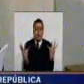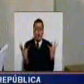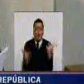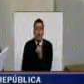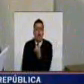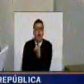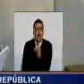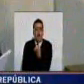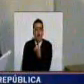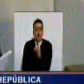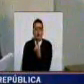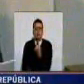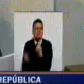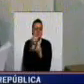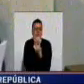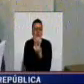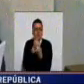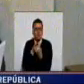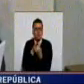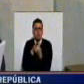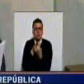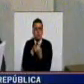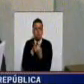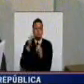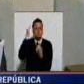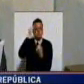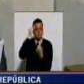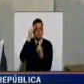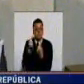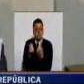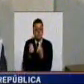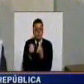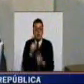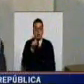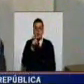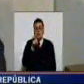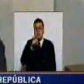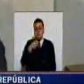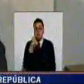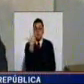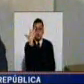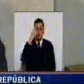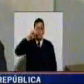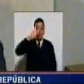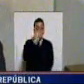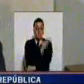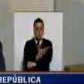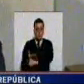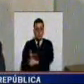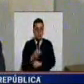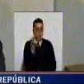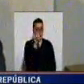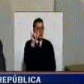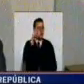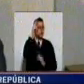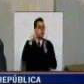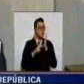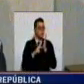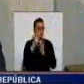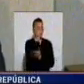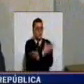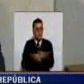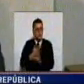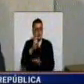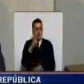Miren lo que dijo el presidente Santos: el precio de 6.5 billones, billones que son como los 2.000 millones de dólares, es solo